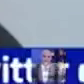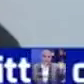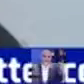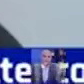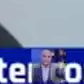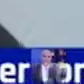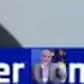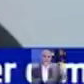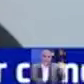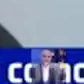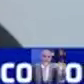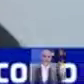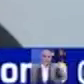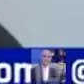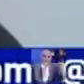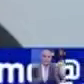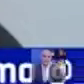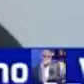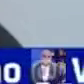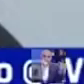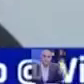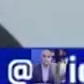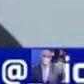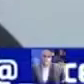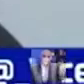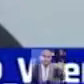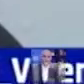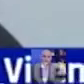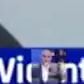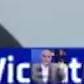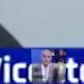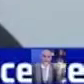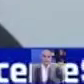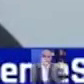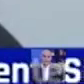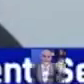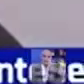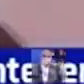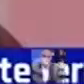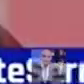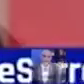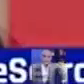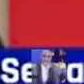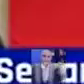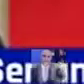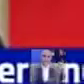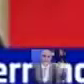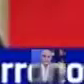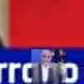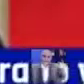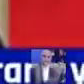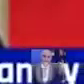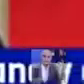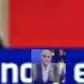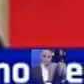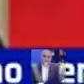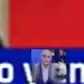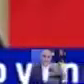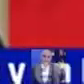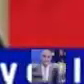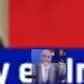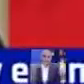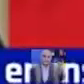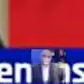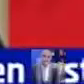yo diría y calificaría de hate. Ya no le importa la información, si es que en algún momento le importó, y ya solamente